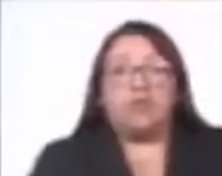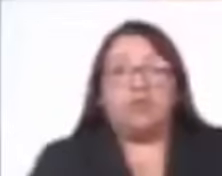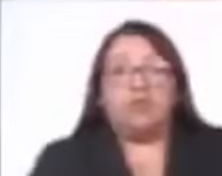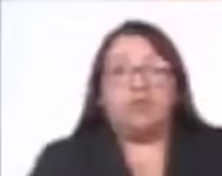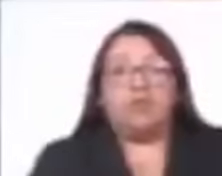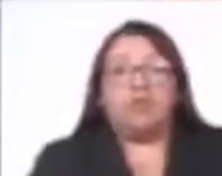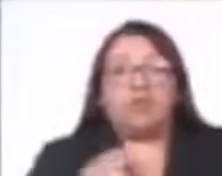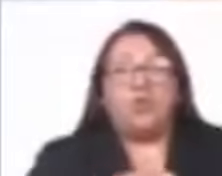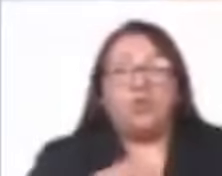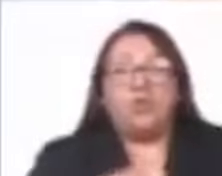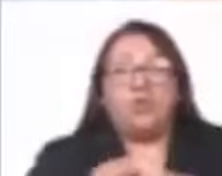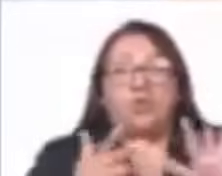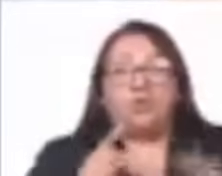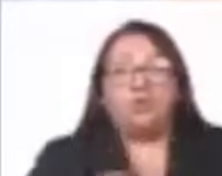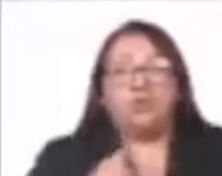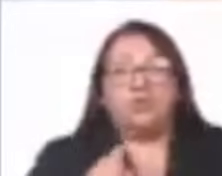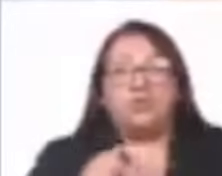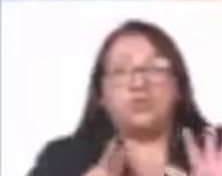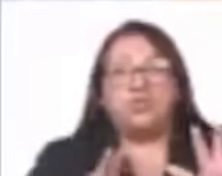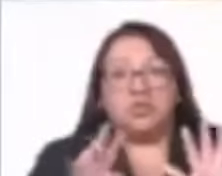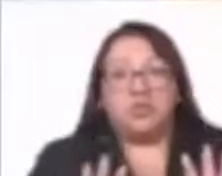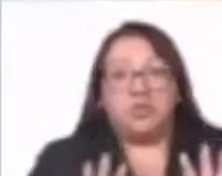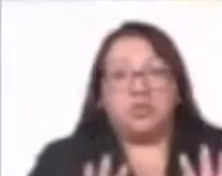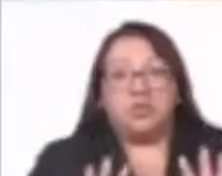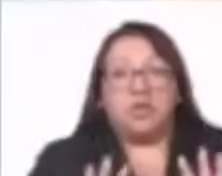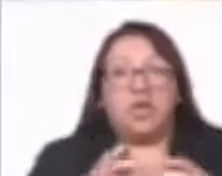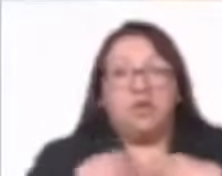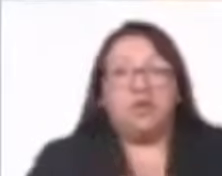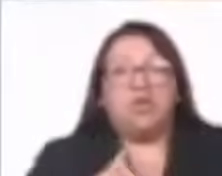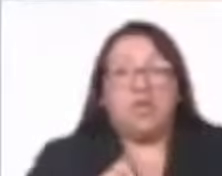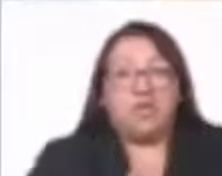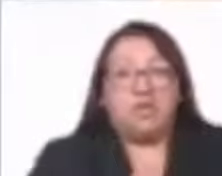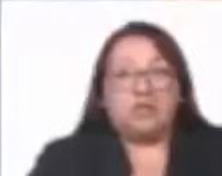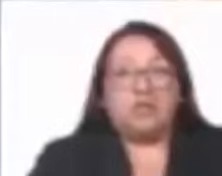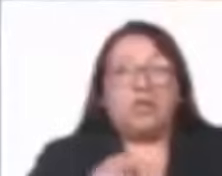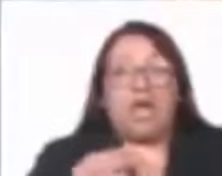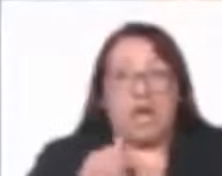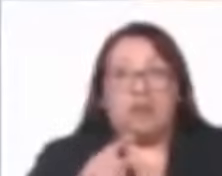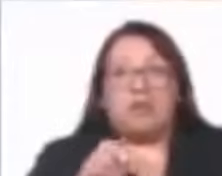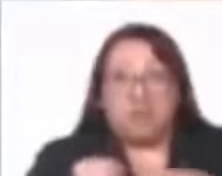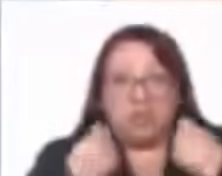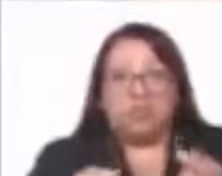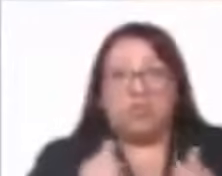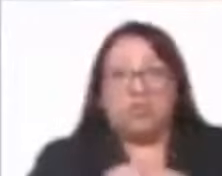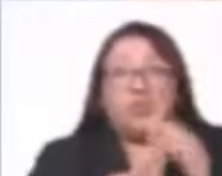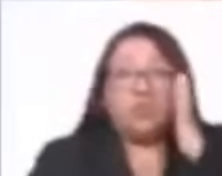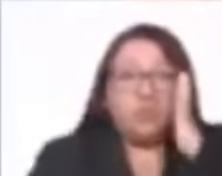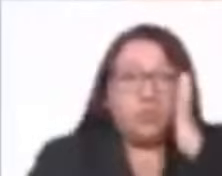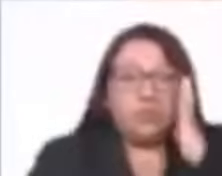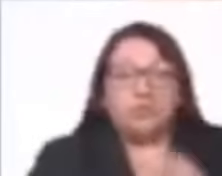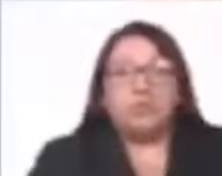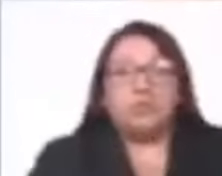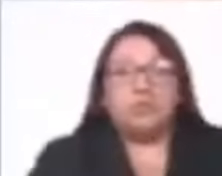con registro 8189 del Colegio de Abogados de Lima, habilitado, por supuesto, para intervenir como abogado.